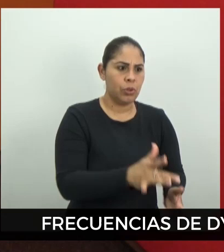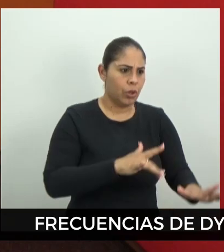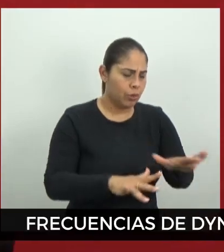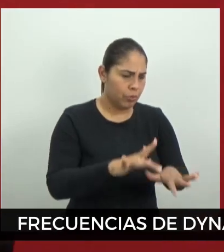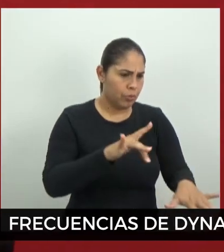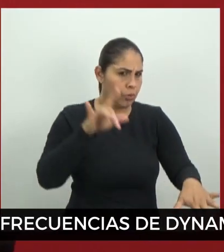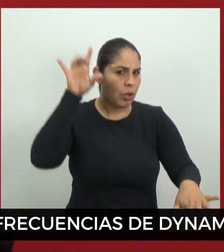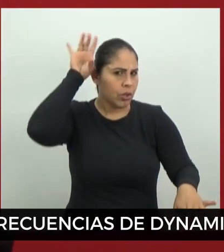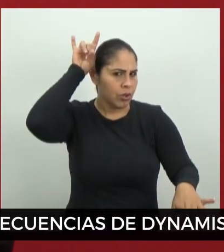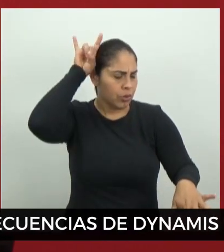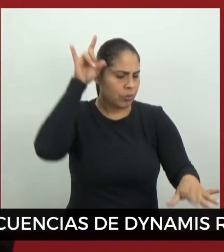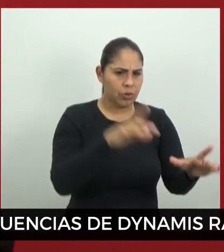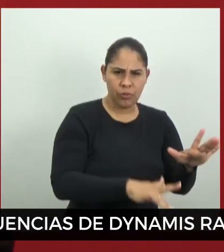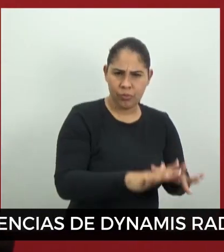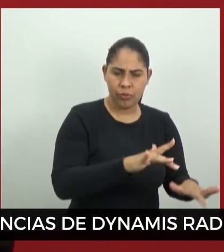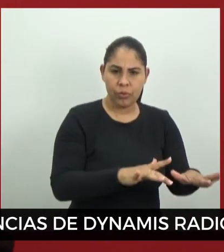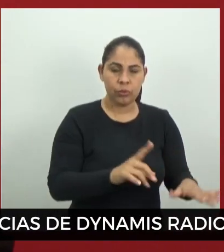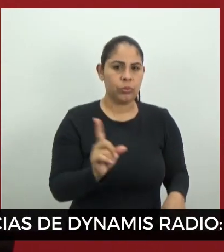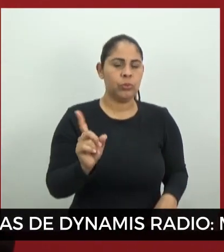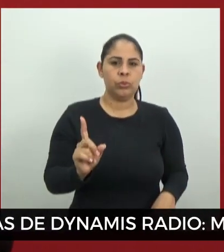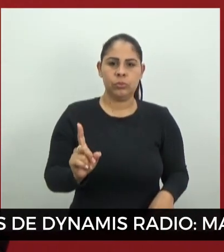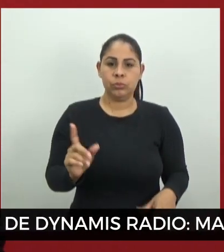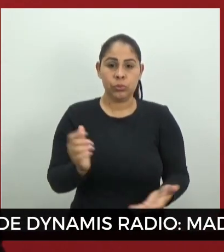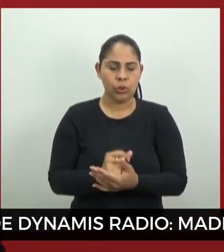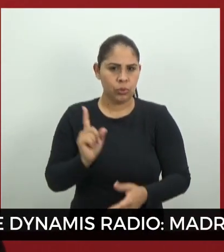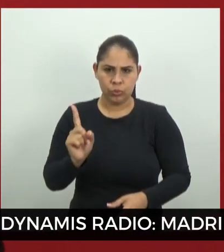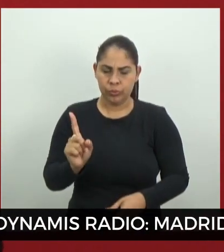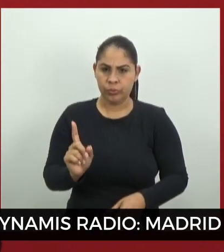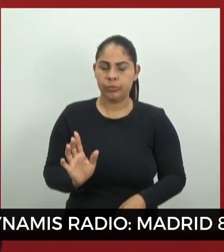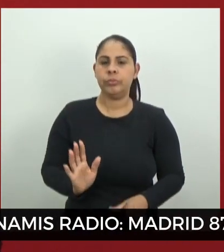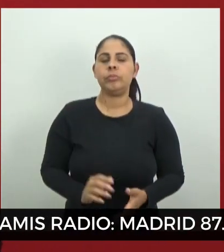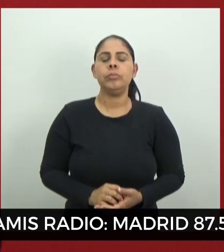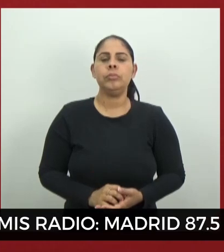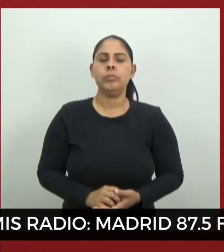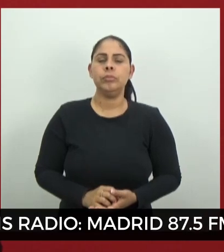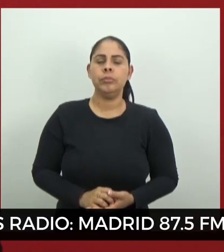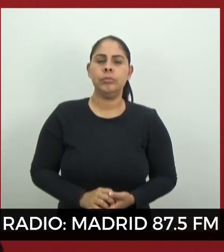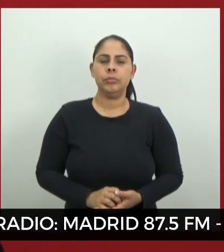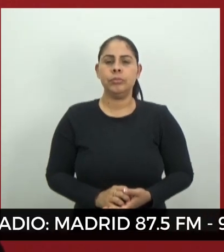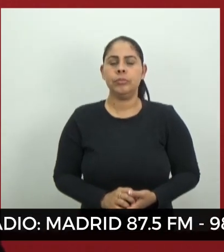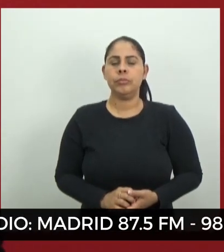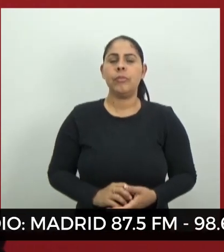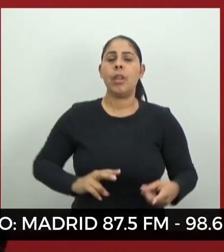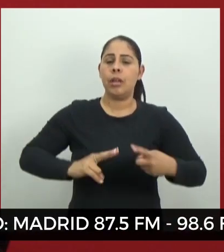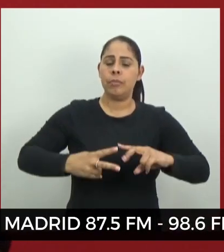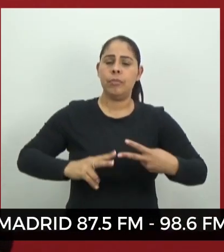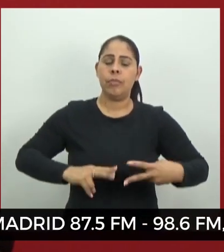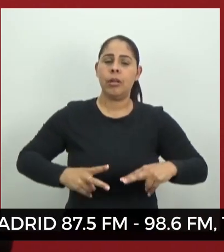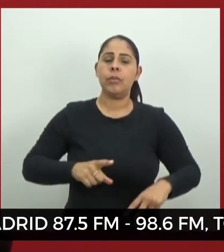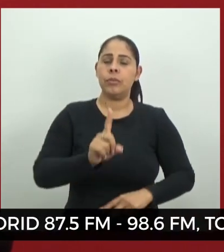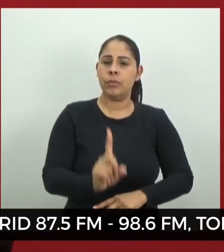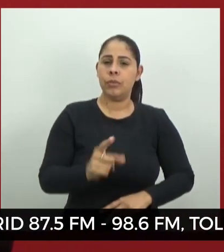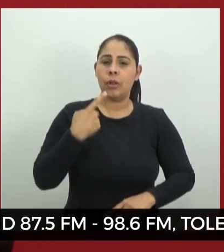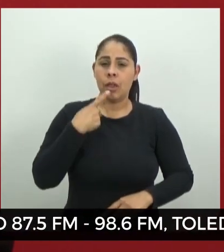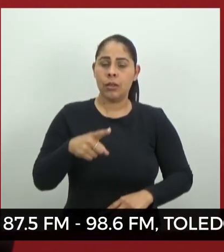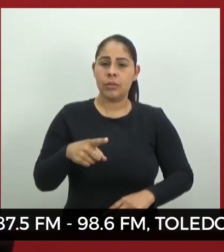capítulo 1, a partir del versículo 21, podemos leer cómo el Señor Jesucristo vino